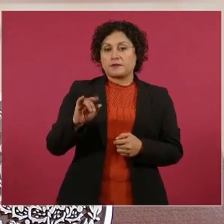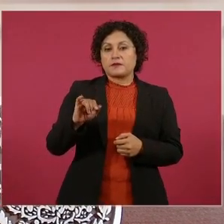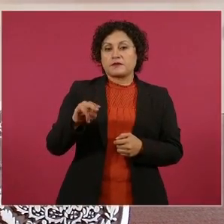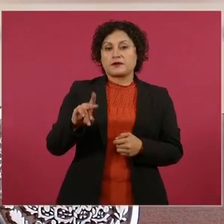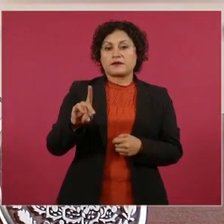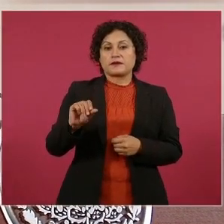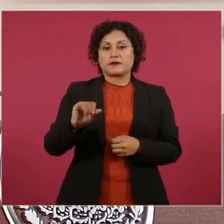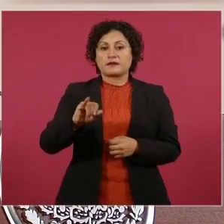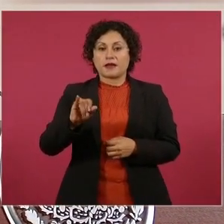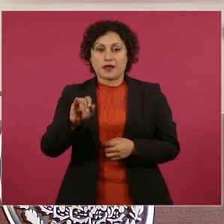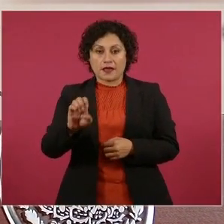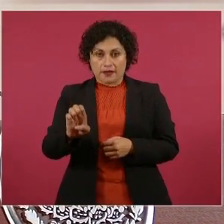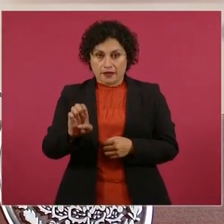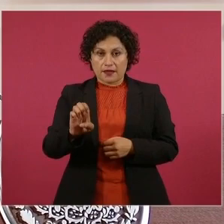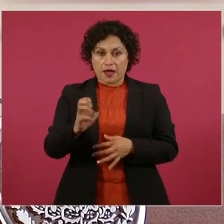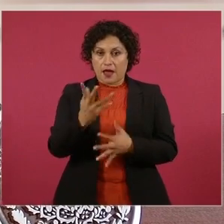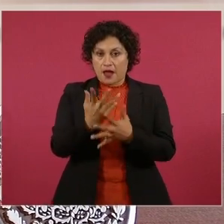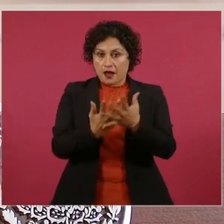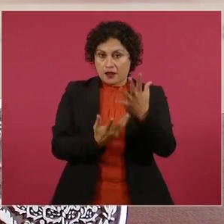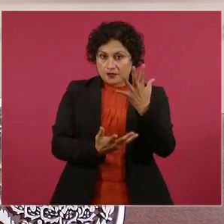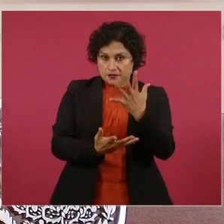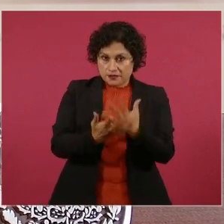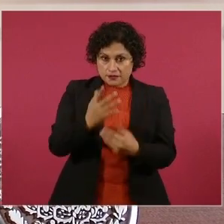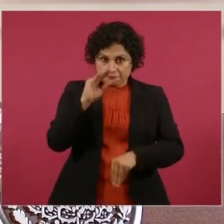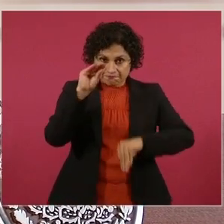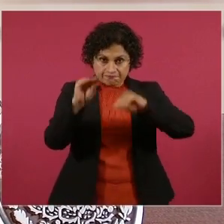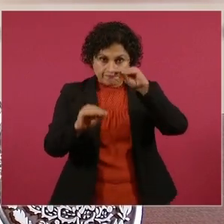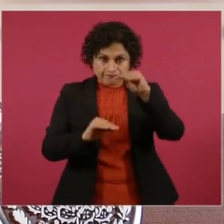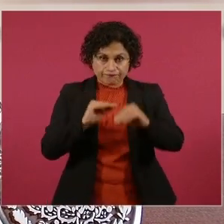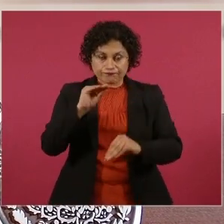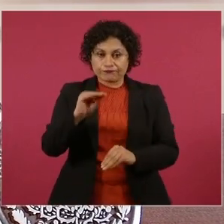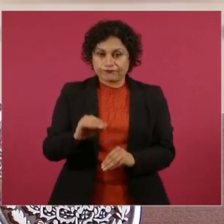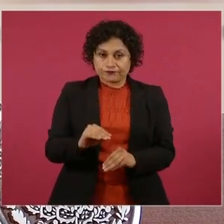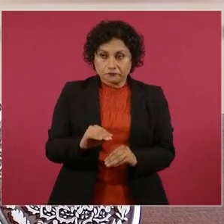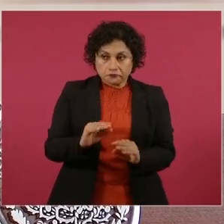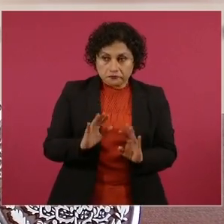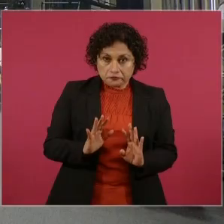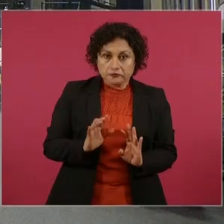artesanal tienen sus